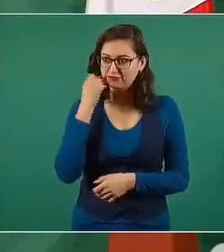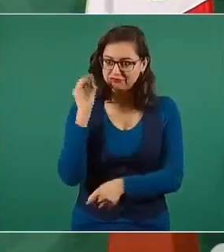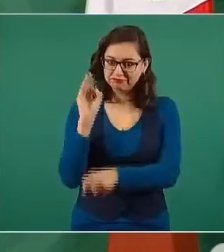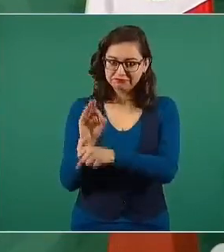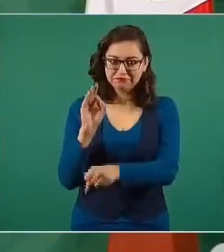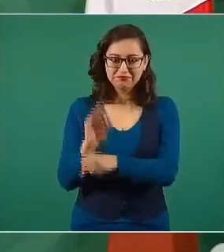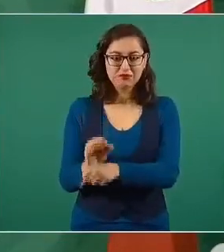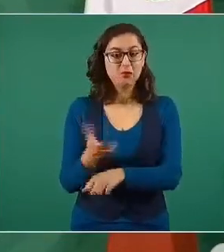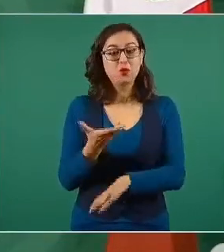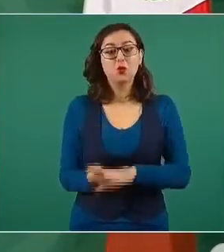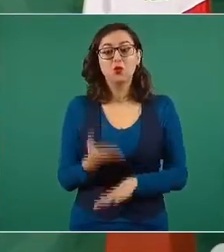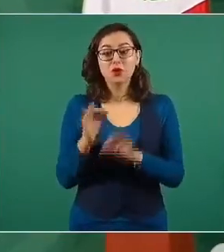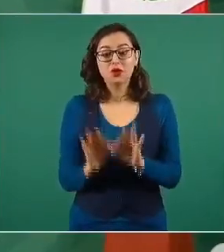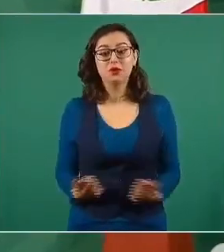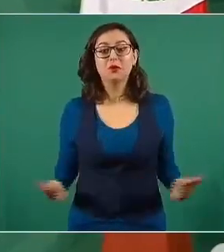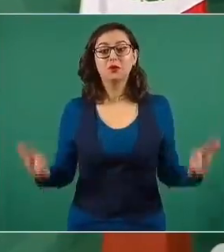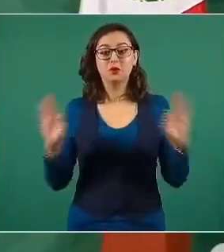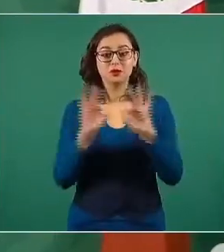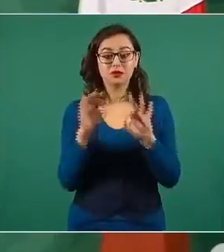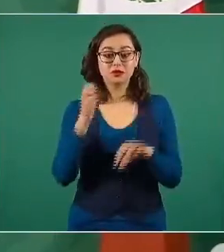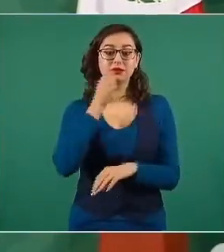fundamental. Entonces,